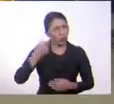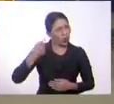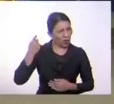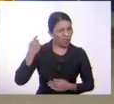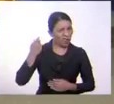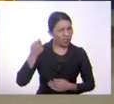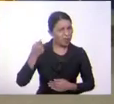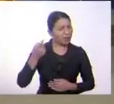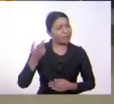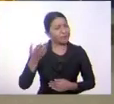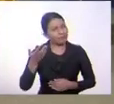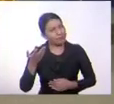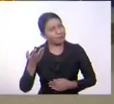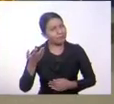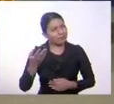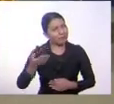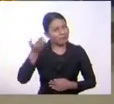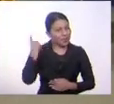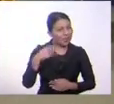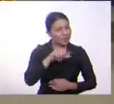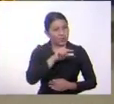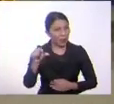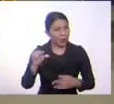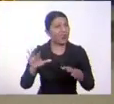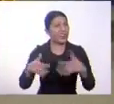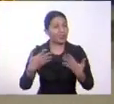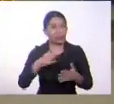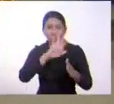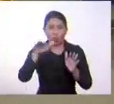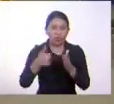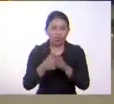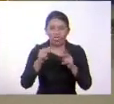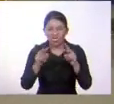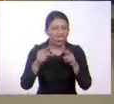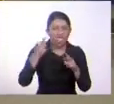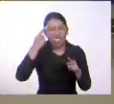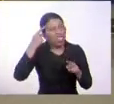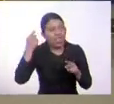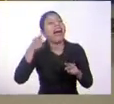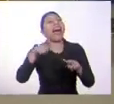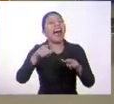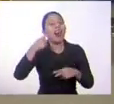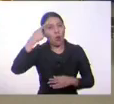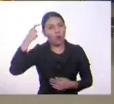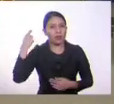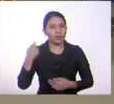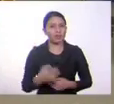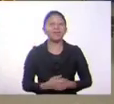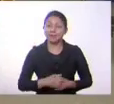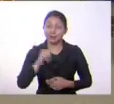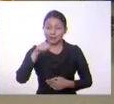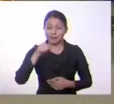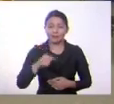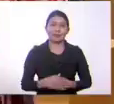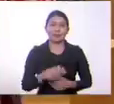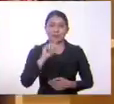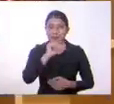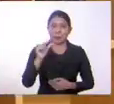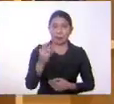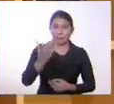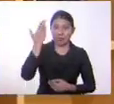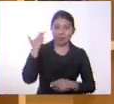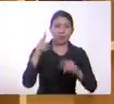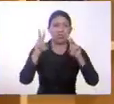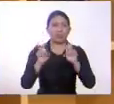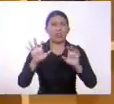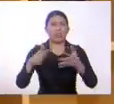poco lo que vimos la semana pasada para que todos estemos ya con la mente ahí fresca? Claro que sí, Marcela. La semana pasada vimos